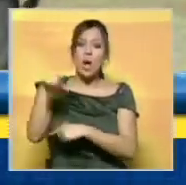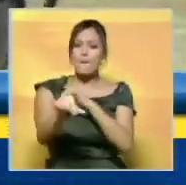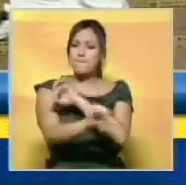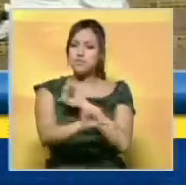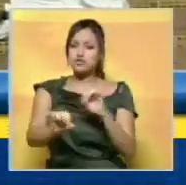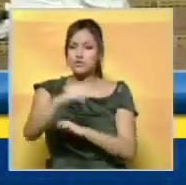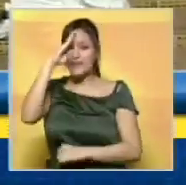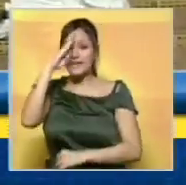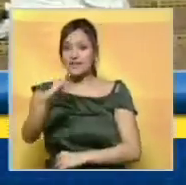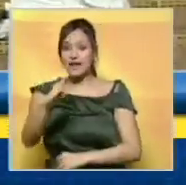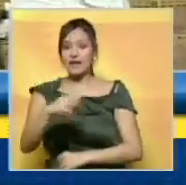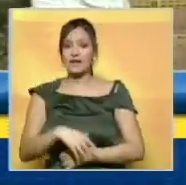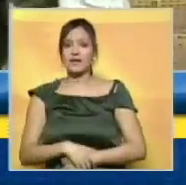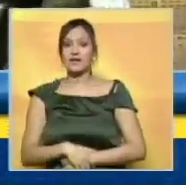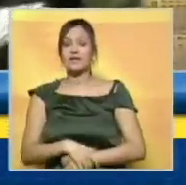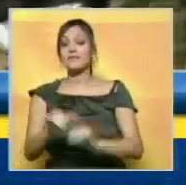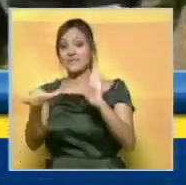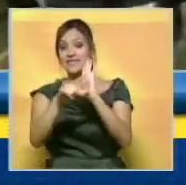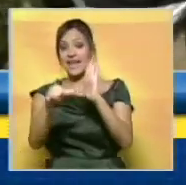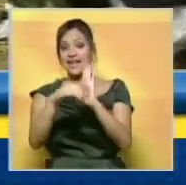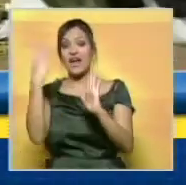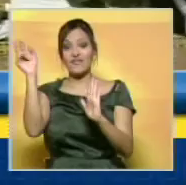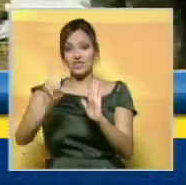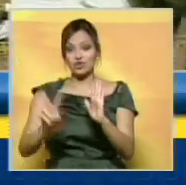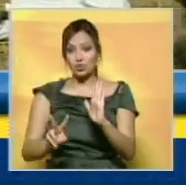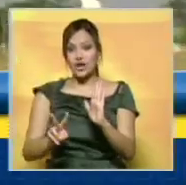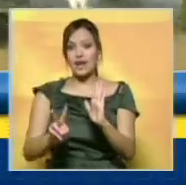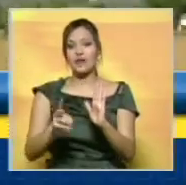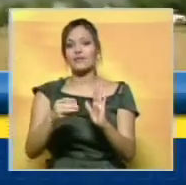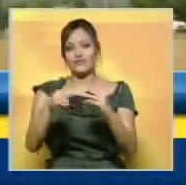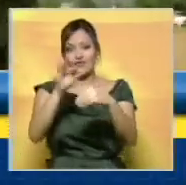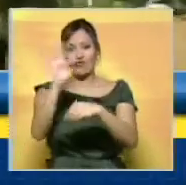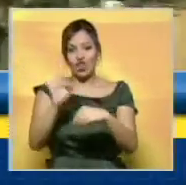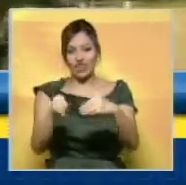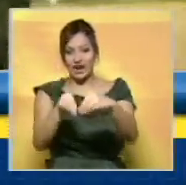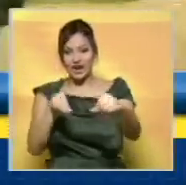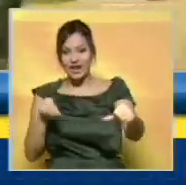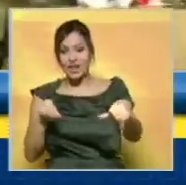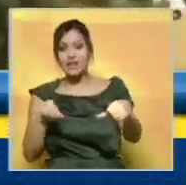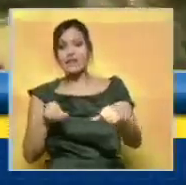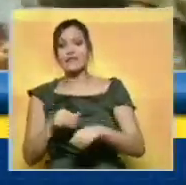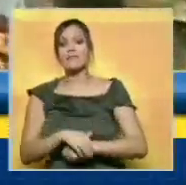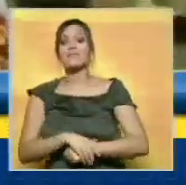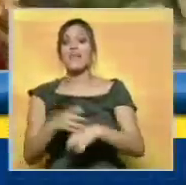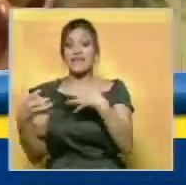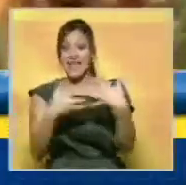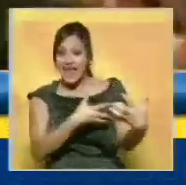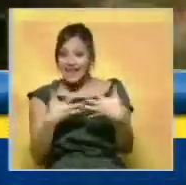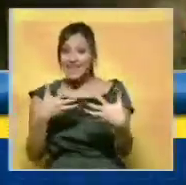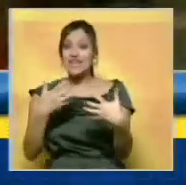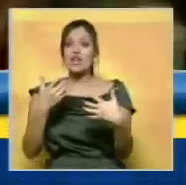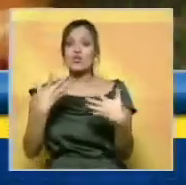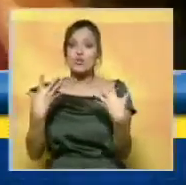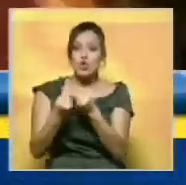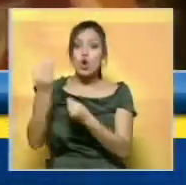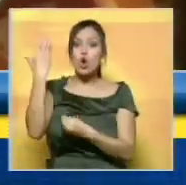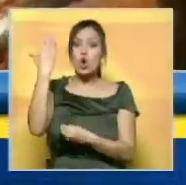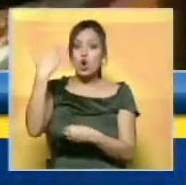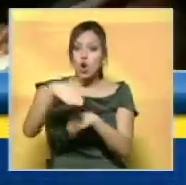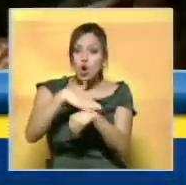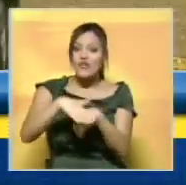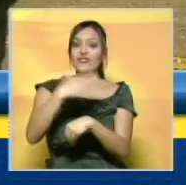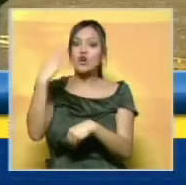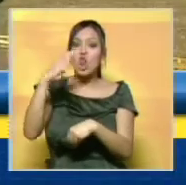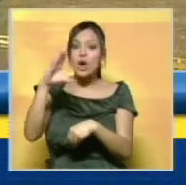el departamento de Arauca, cerca de la frontera con Venezuela. El ataque ocurre mientras que la guerrilla y el gobierno colombiano negocian en La Habana